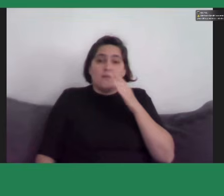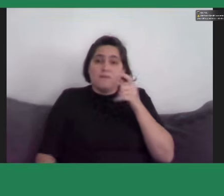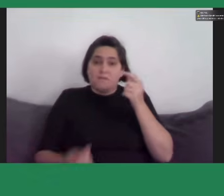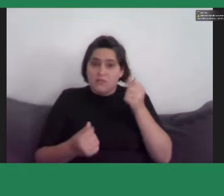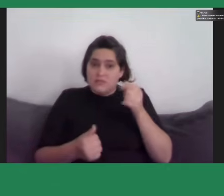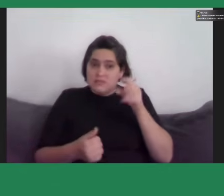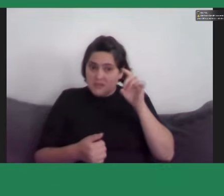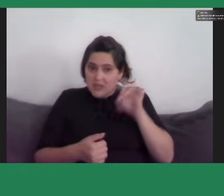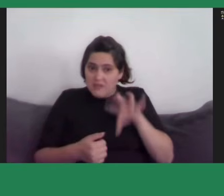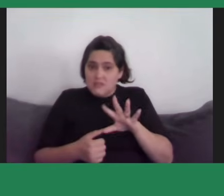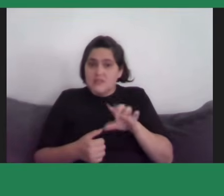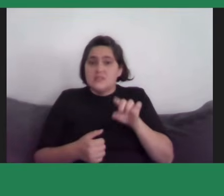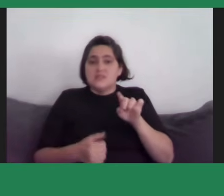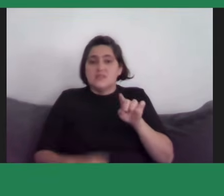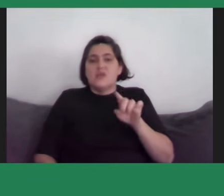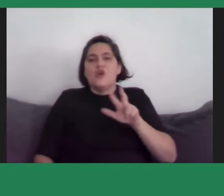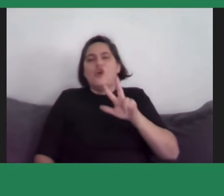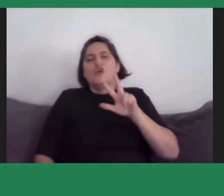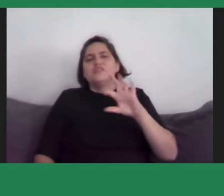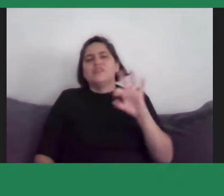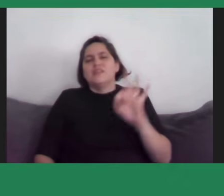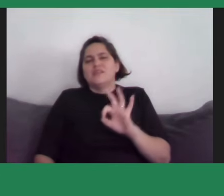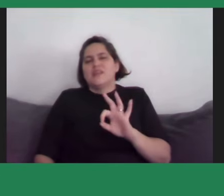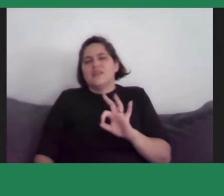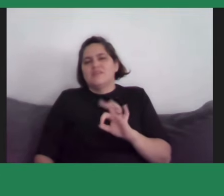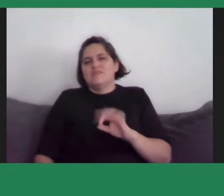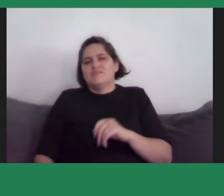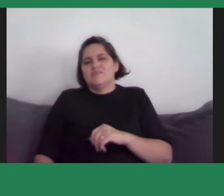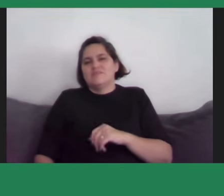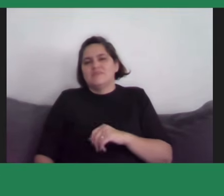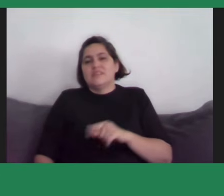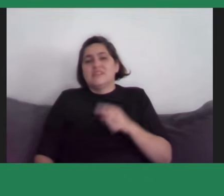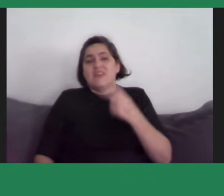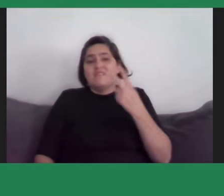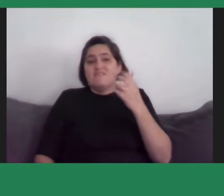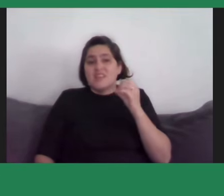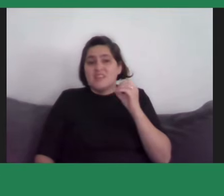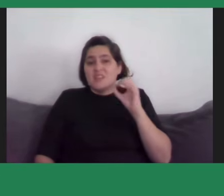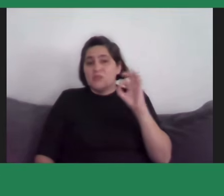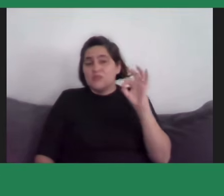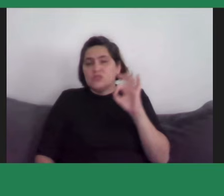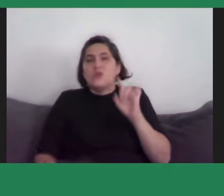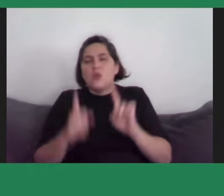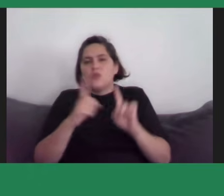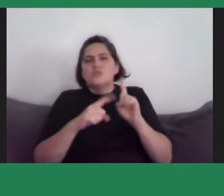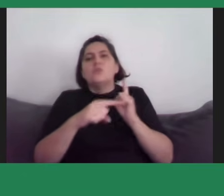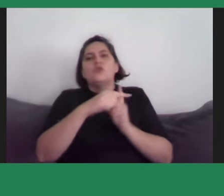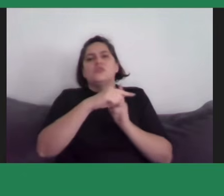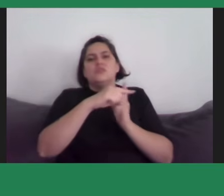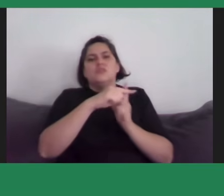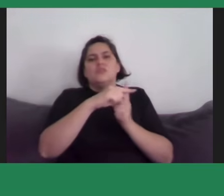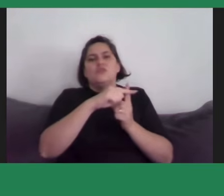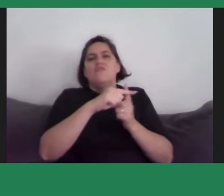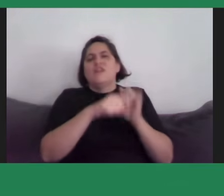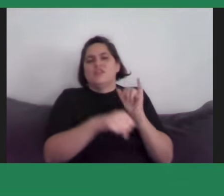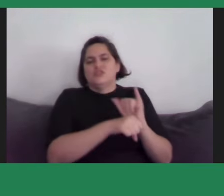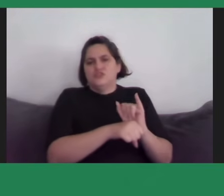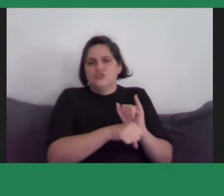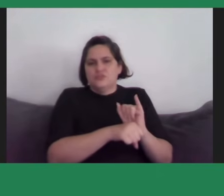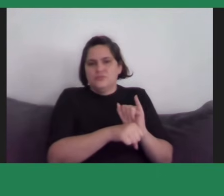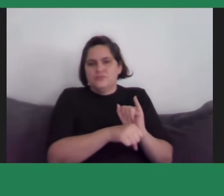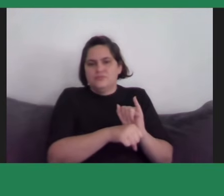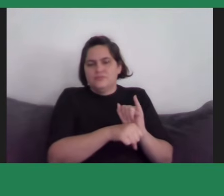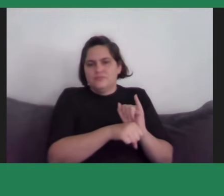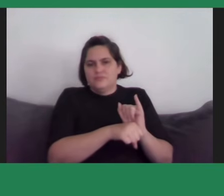un 80%. Significa que tengo 20% de falsos positivos. Falsos positivos significa que me